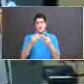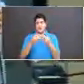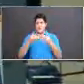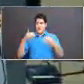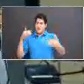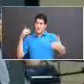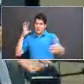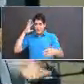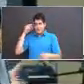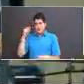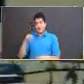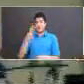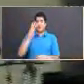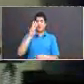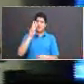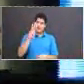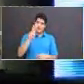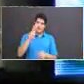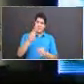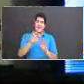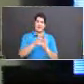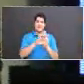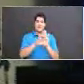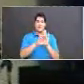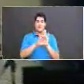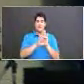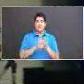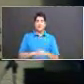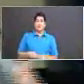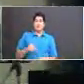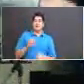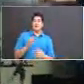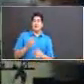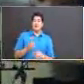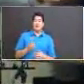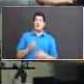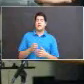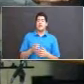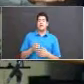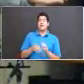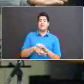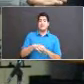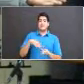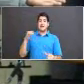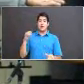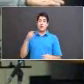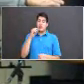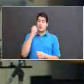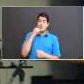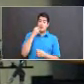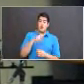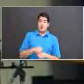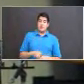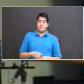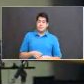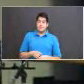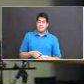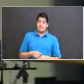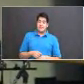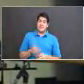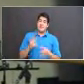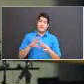tres capítulos o dos, algo así, de la Biblia, le sacó a la concubina, que era de Belén.